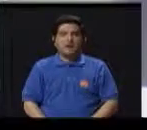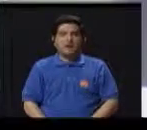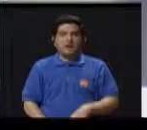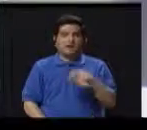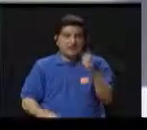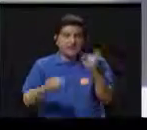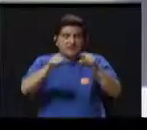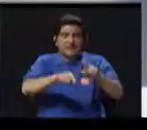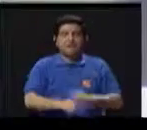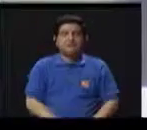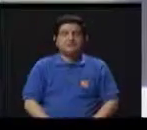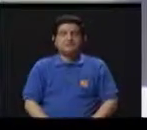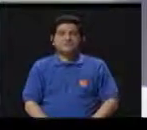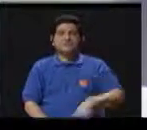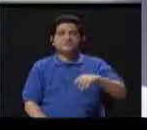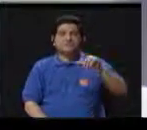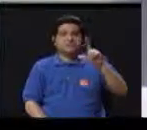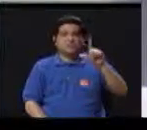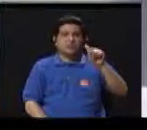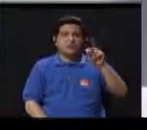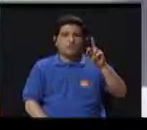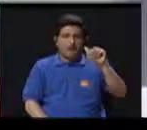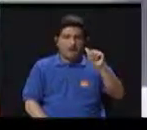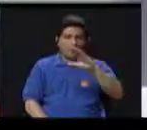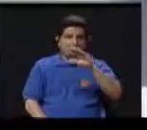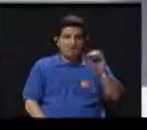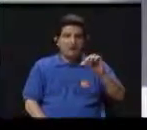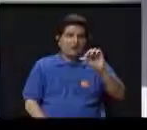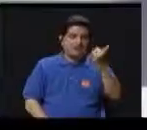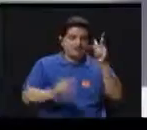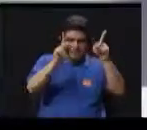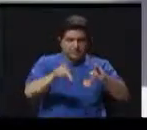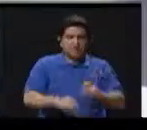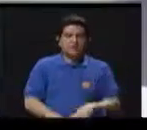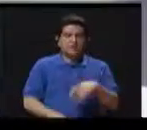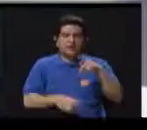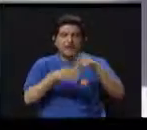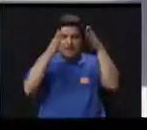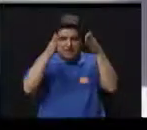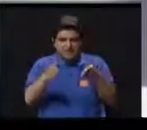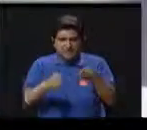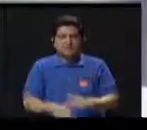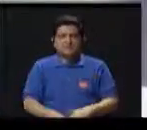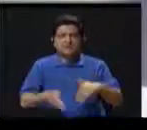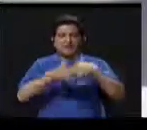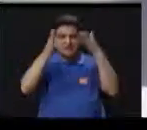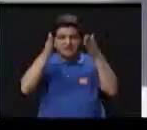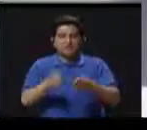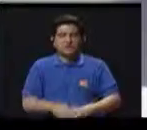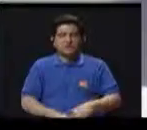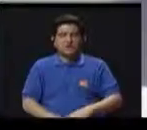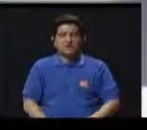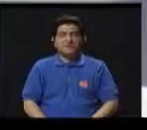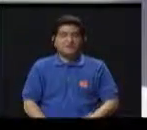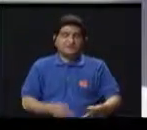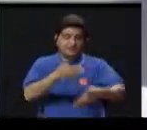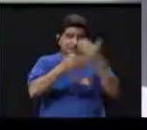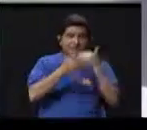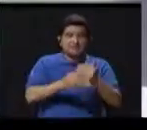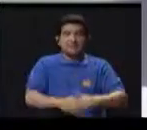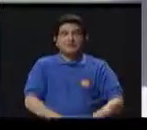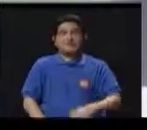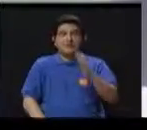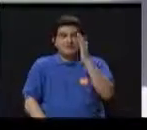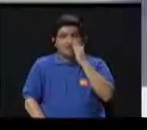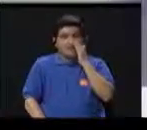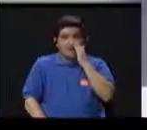Lali y Laura, y los protagonistas de esta historia, que son o fueron alumnos de la mamá de